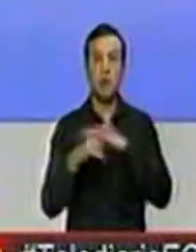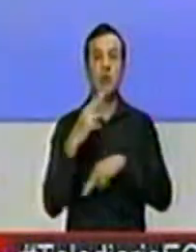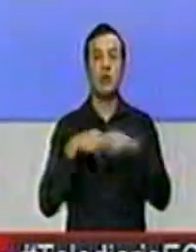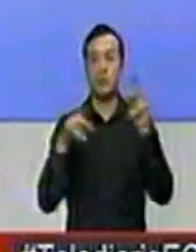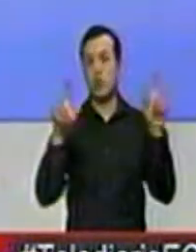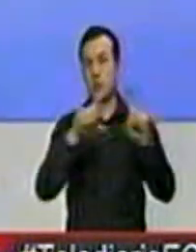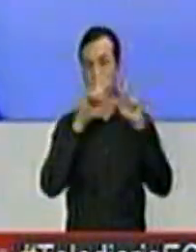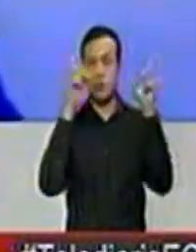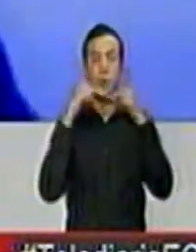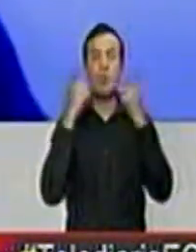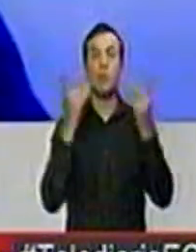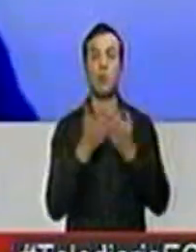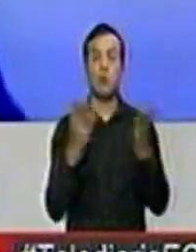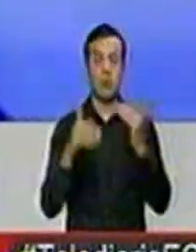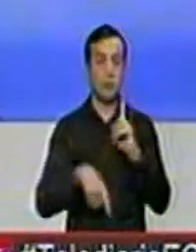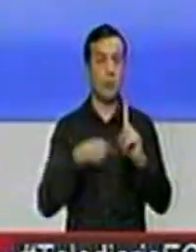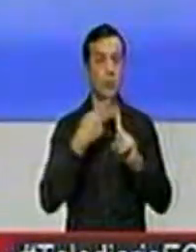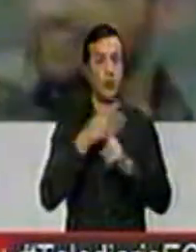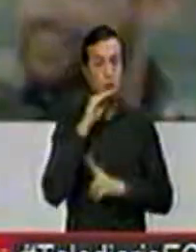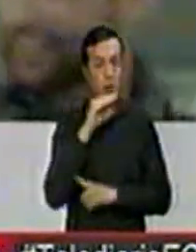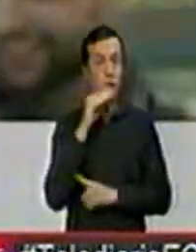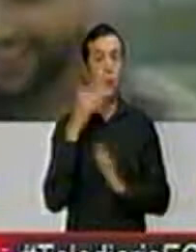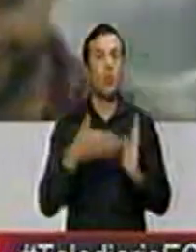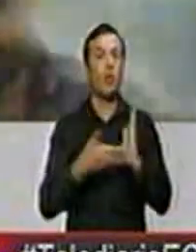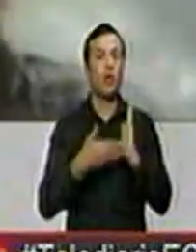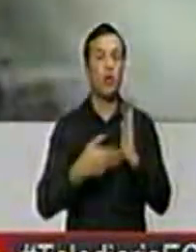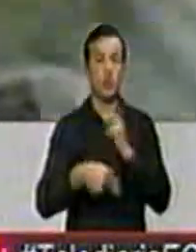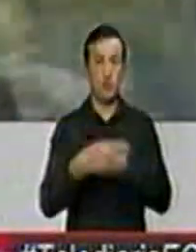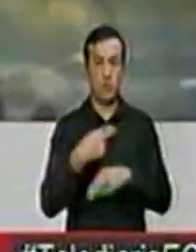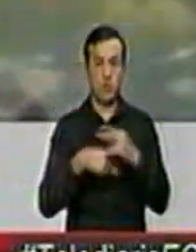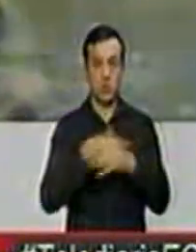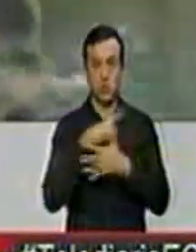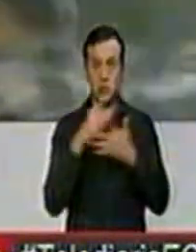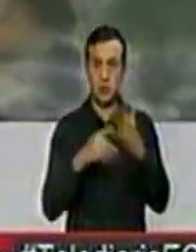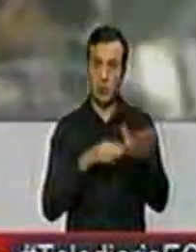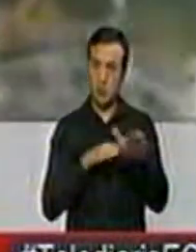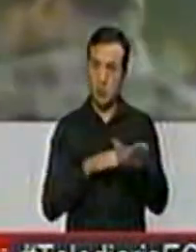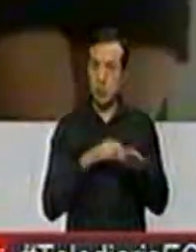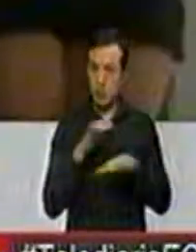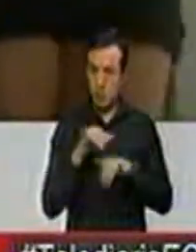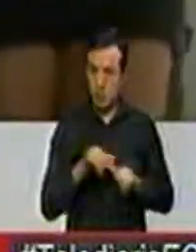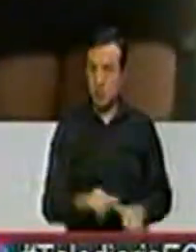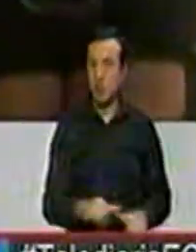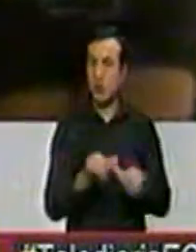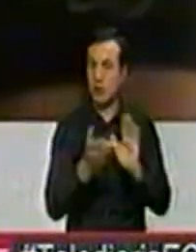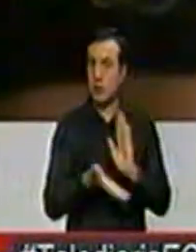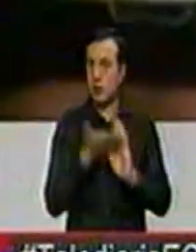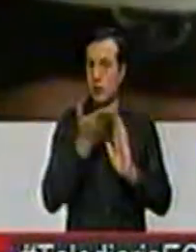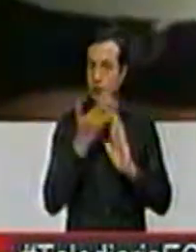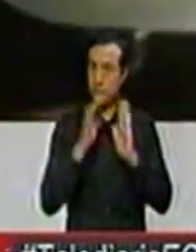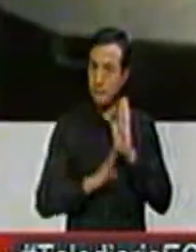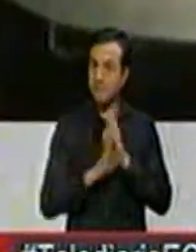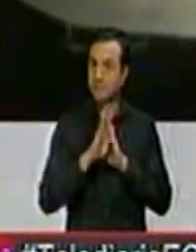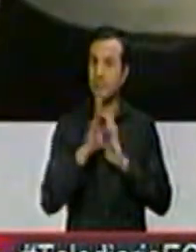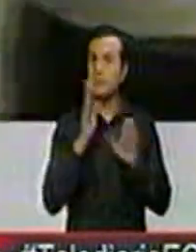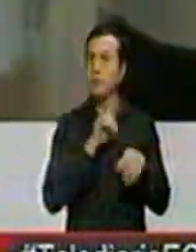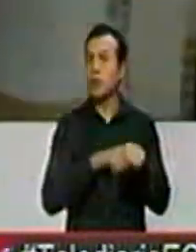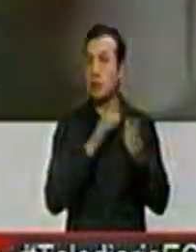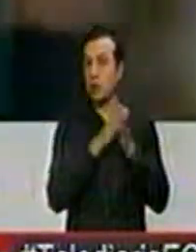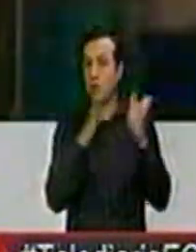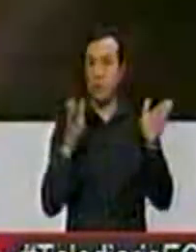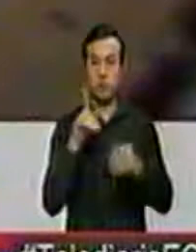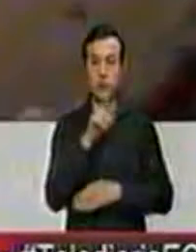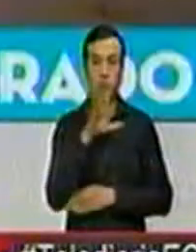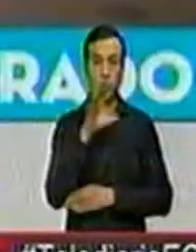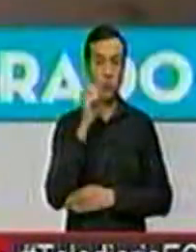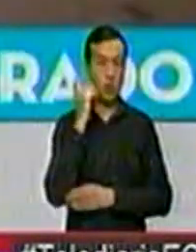empresa pública. Además, determinará el modelo de negocio o asociación aplicable para garantizar su sostenibilidad y crecimiento, para lo que tendrá un plazo de 150